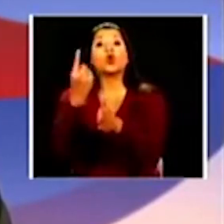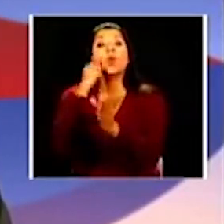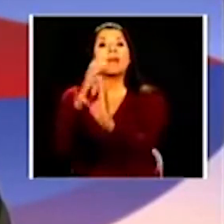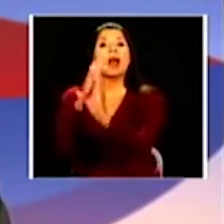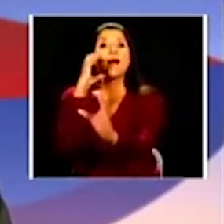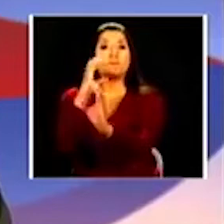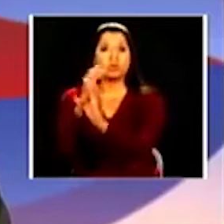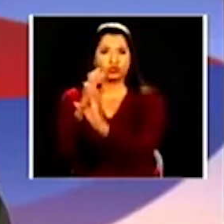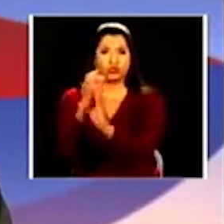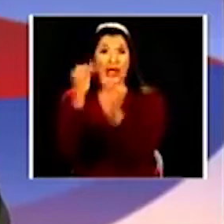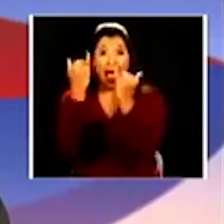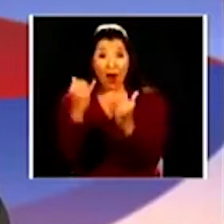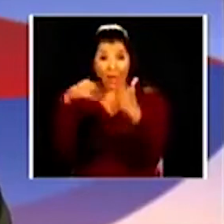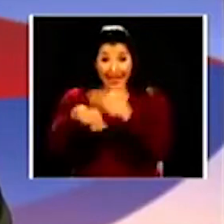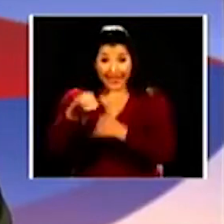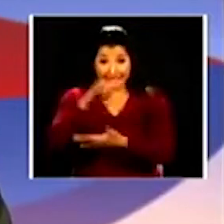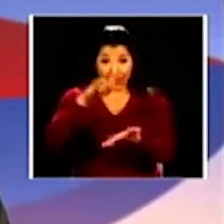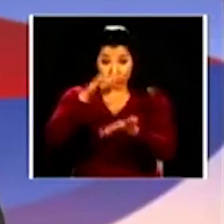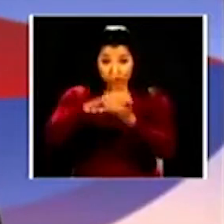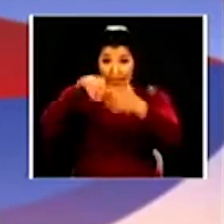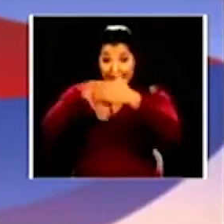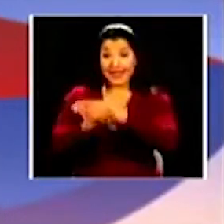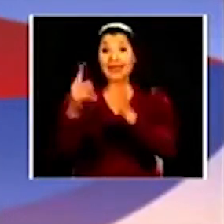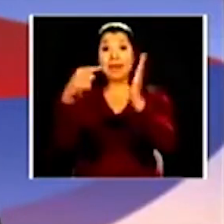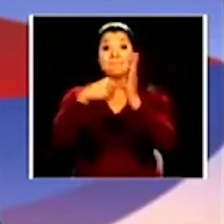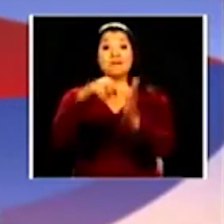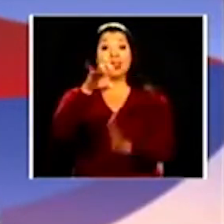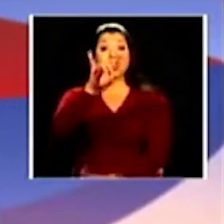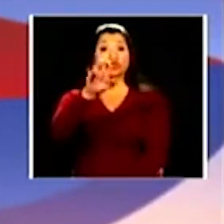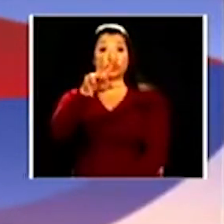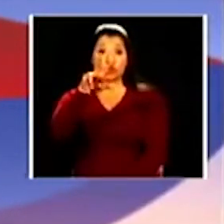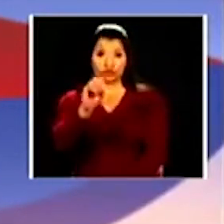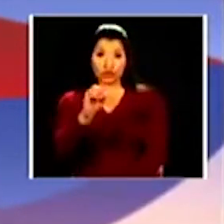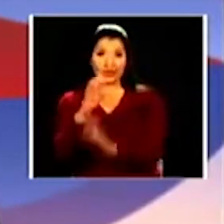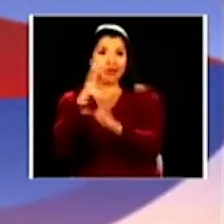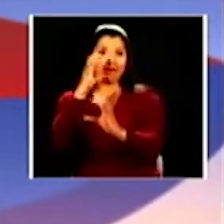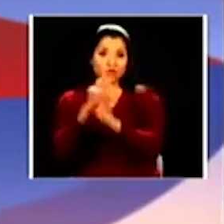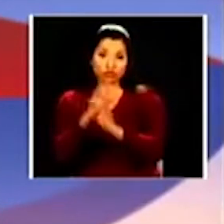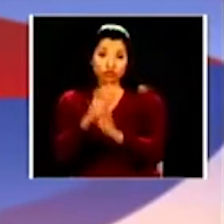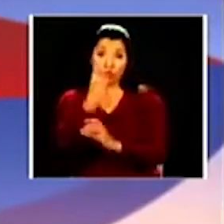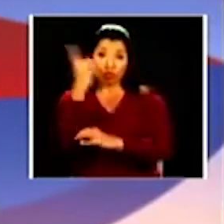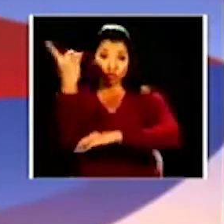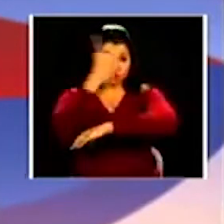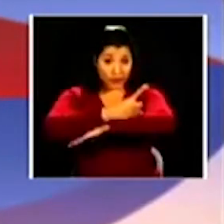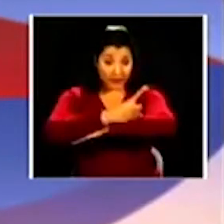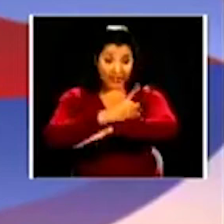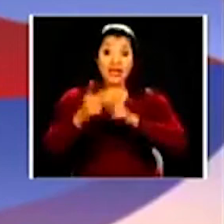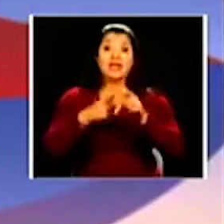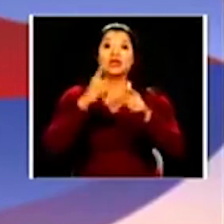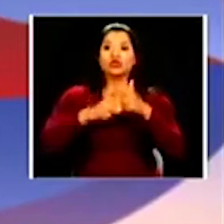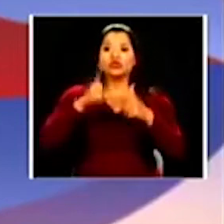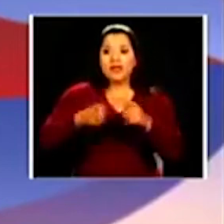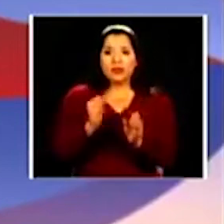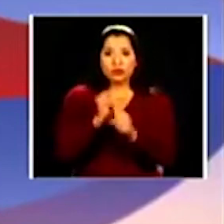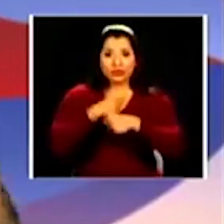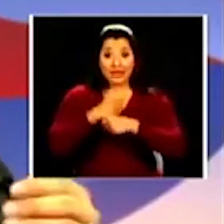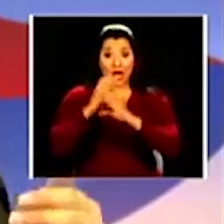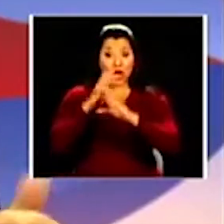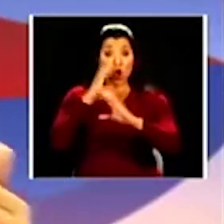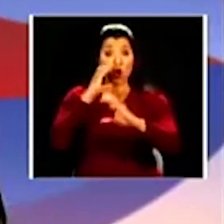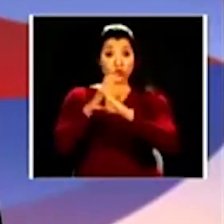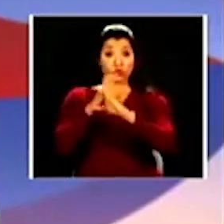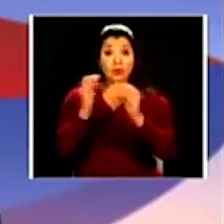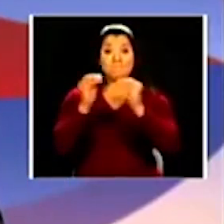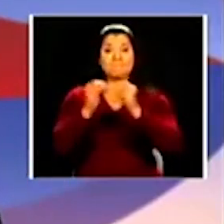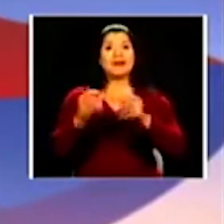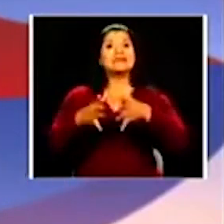entran 1.880 autobuses con un buen proyecto de sectorización que haga que los buses, los más grandes, se trasladen del norte al sur y